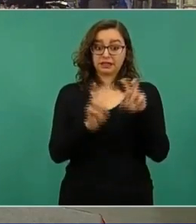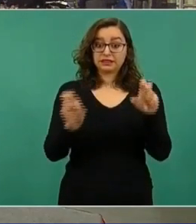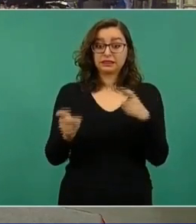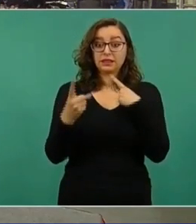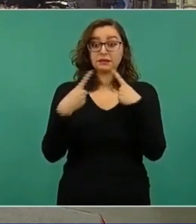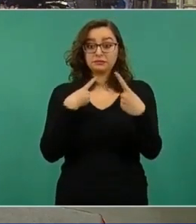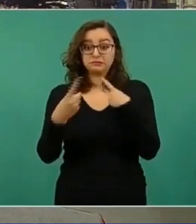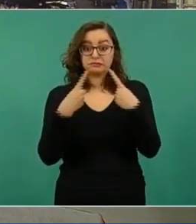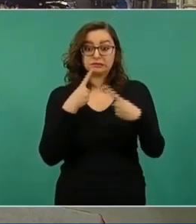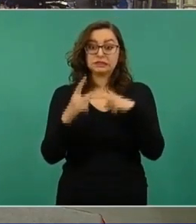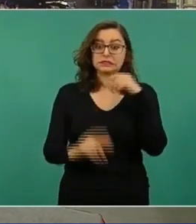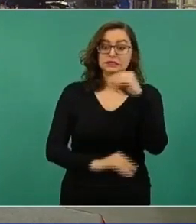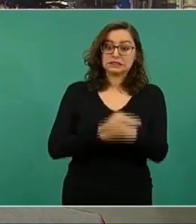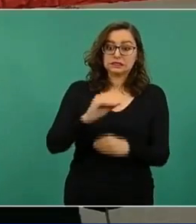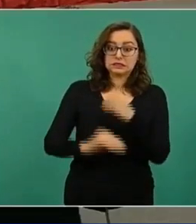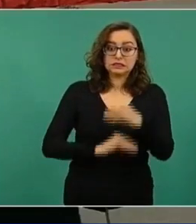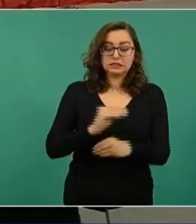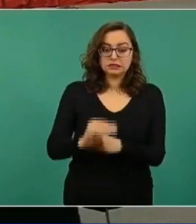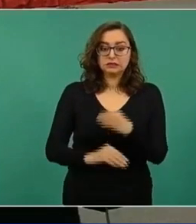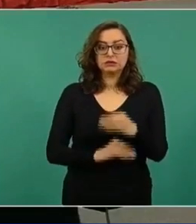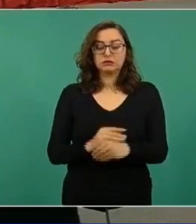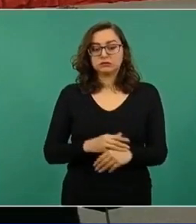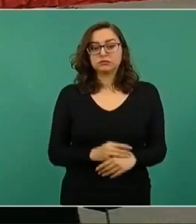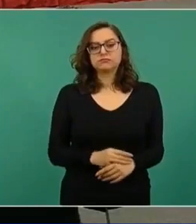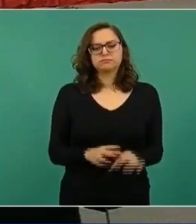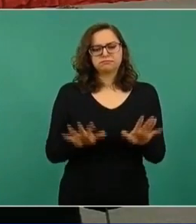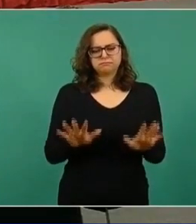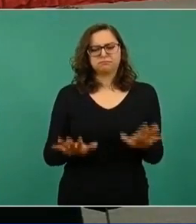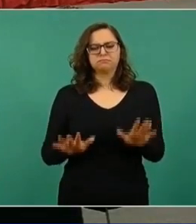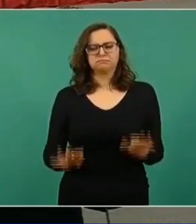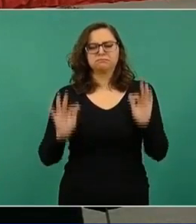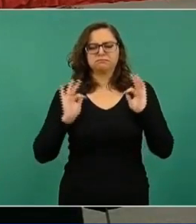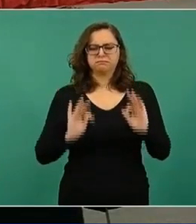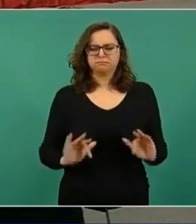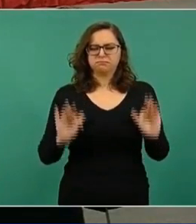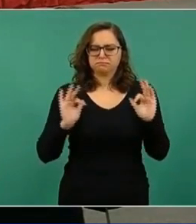tranquilos, serenos. Rapidísimo.